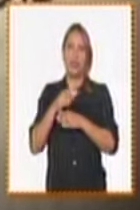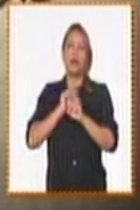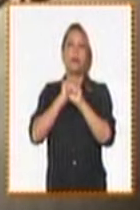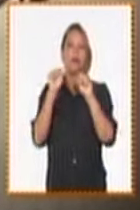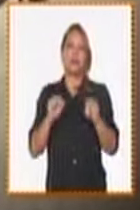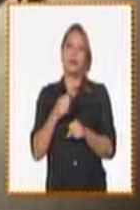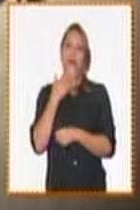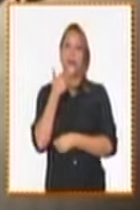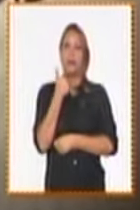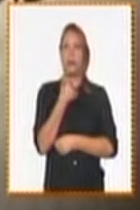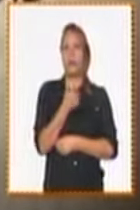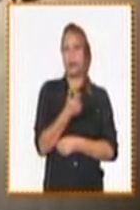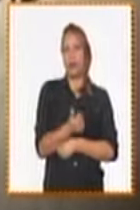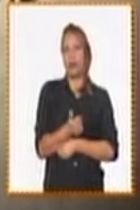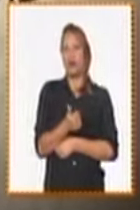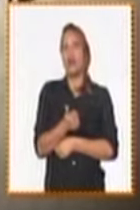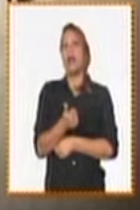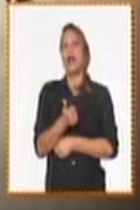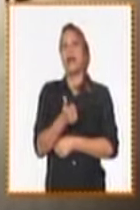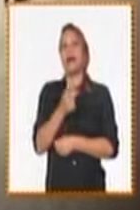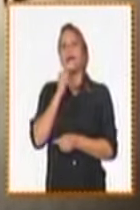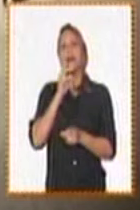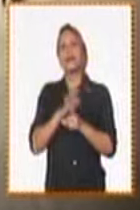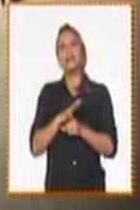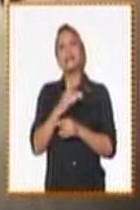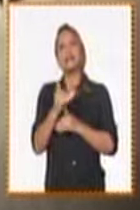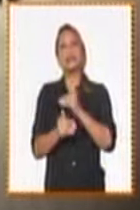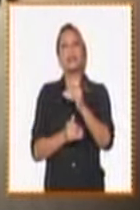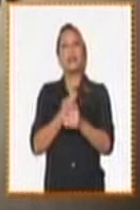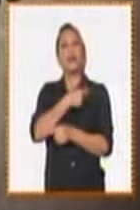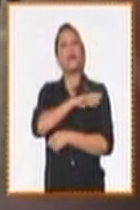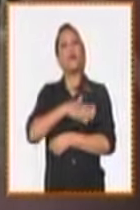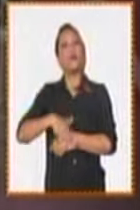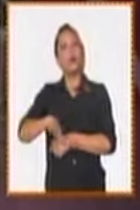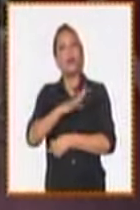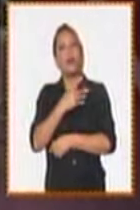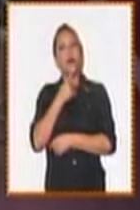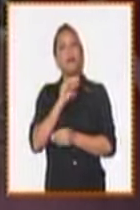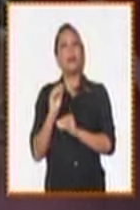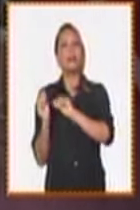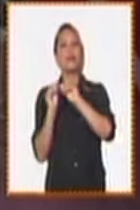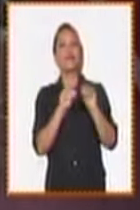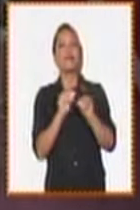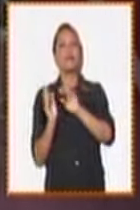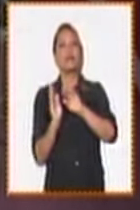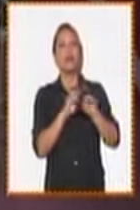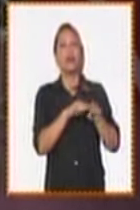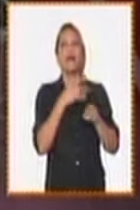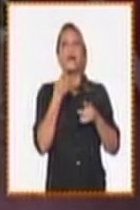posibilidades. Y es entonces cuando mucha de esa población se comienza a trasladar para Bayamo y para otros centros